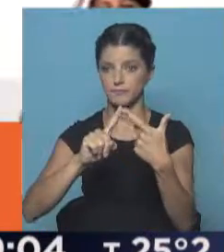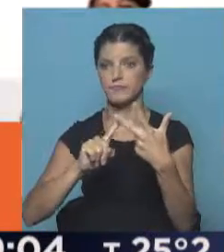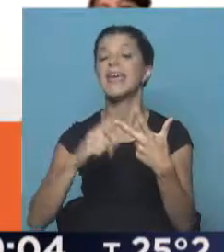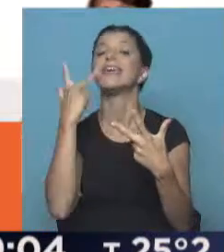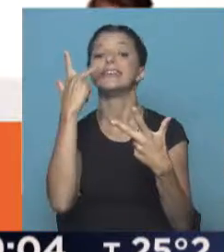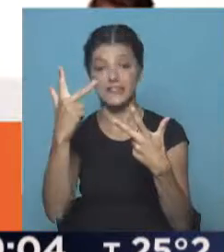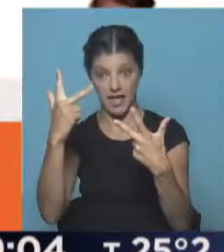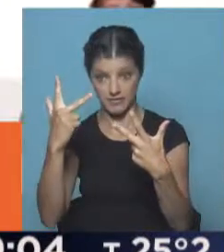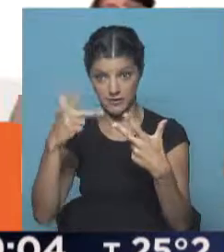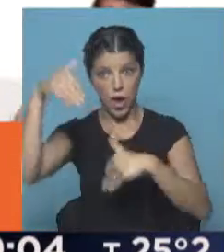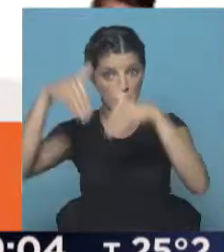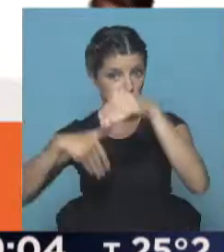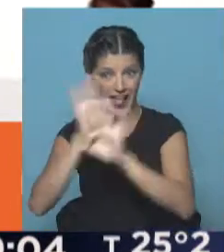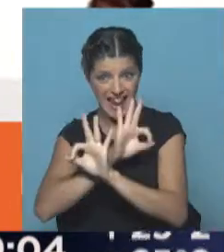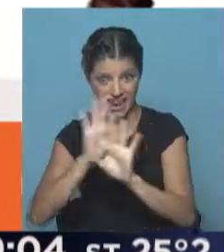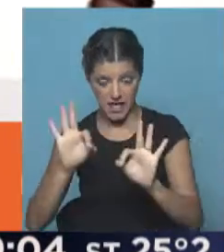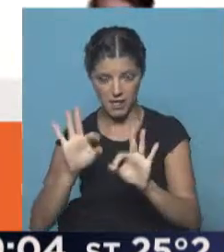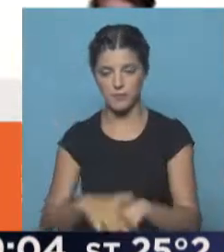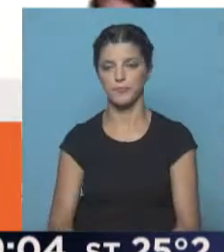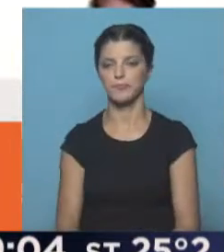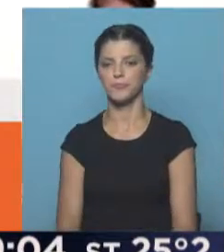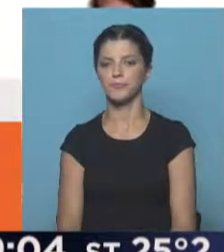hubo 3 abstenciones.